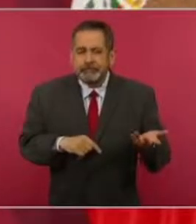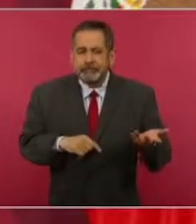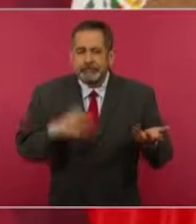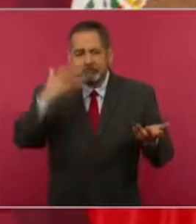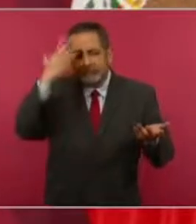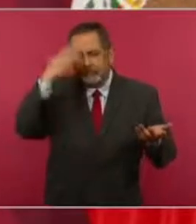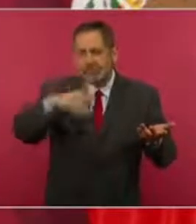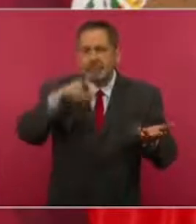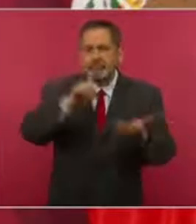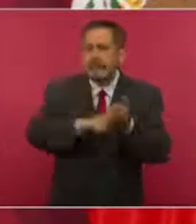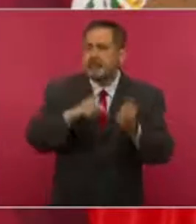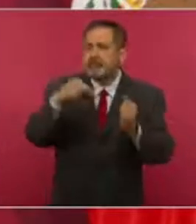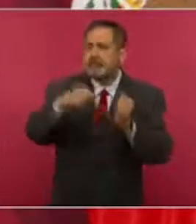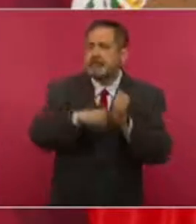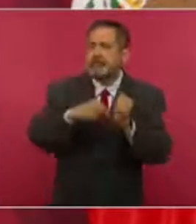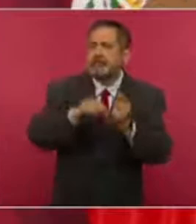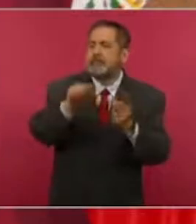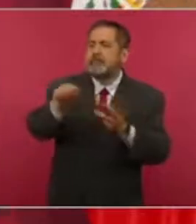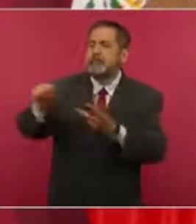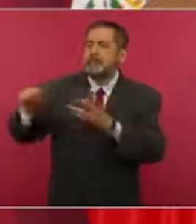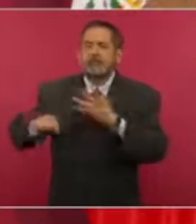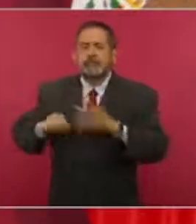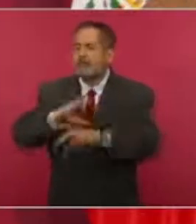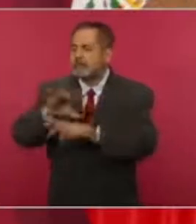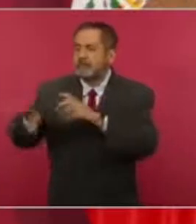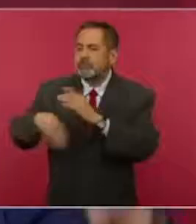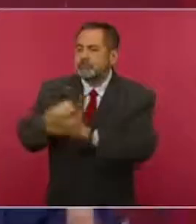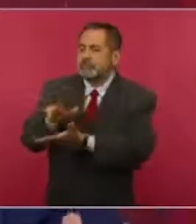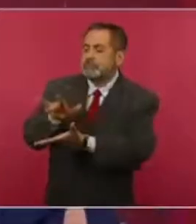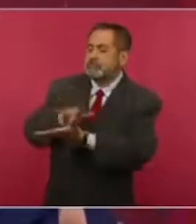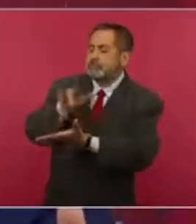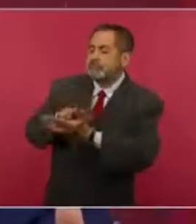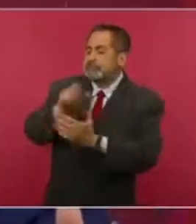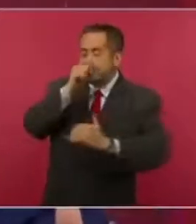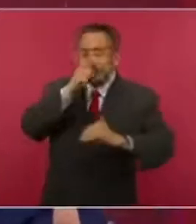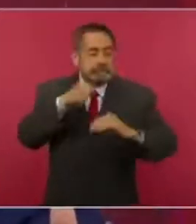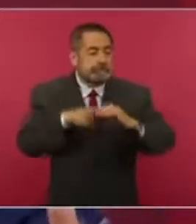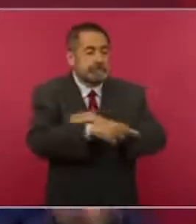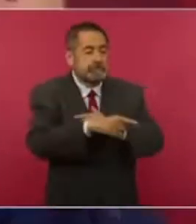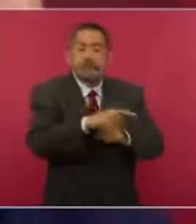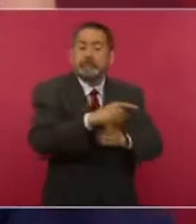obtiene el contrato para explotar